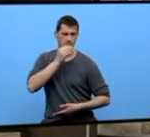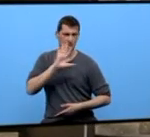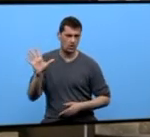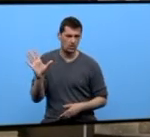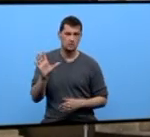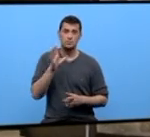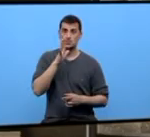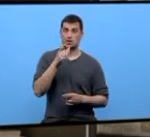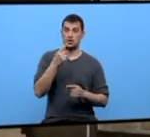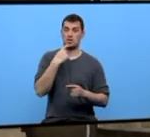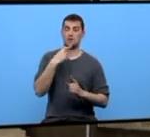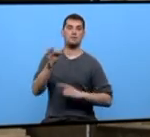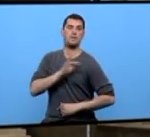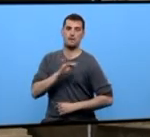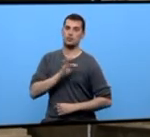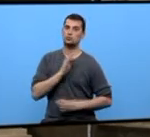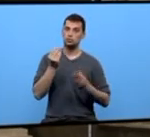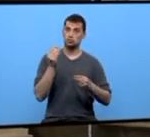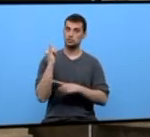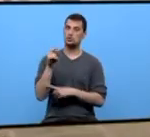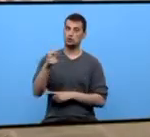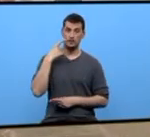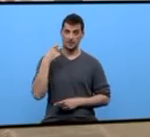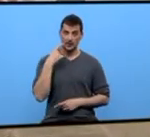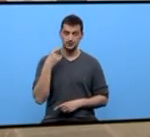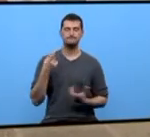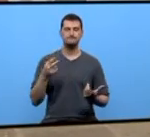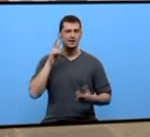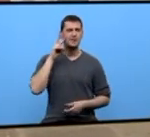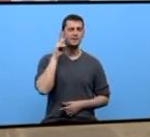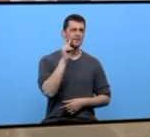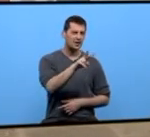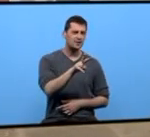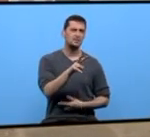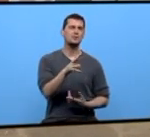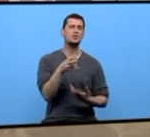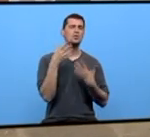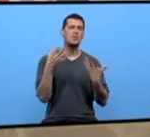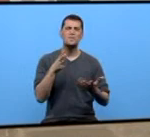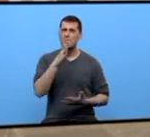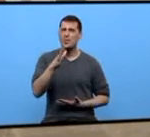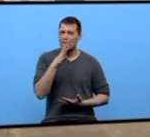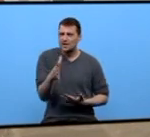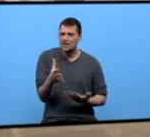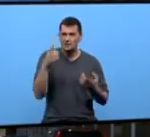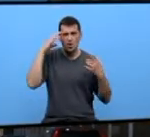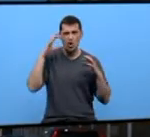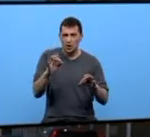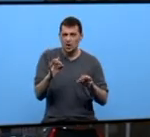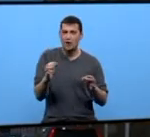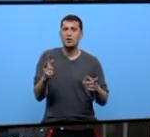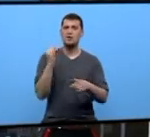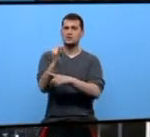España, tal e como acreditan numerosos premios. Nos precisamente quixemos coñecer de primeira man cales son as razóns obxectivas polas